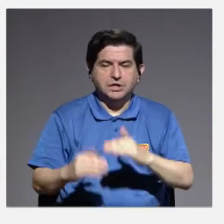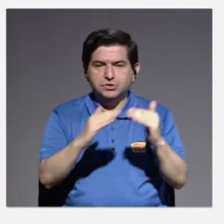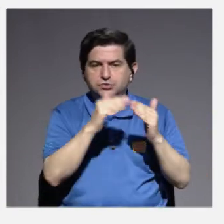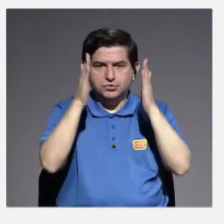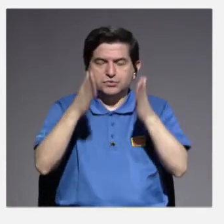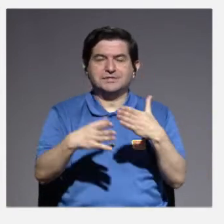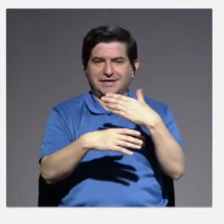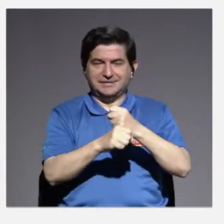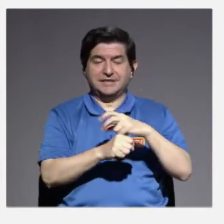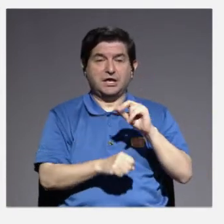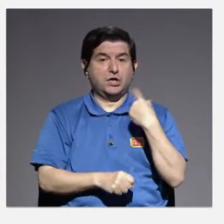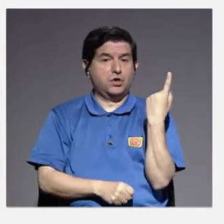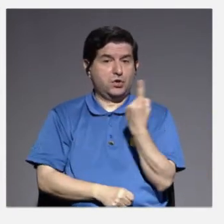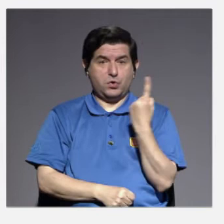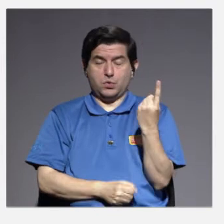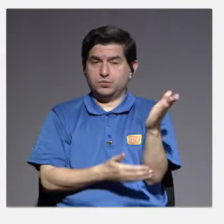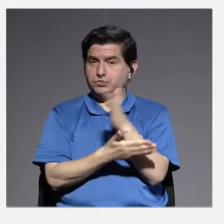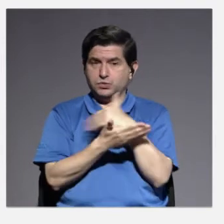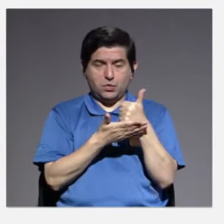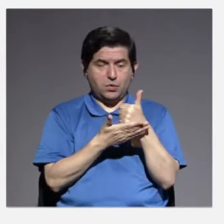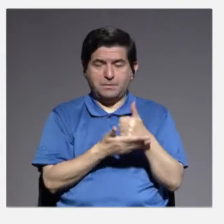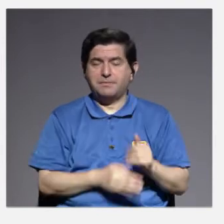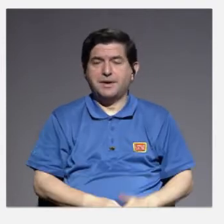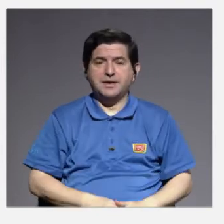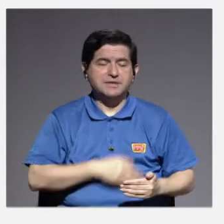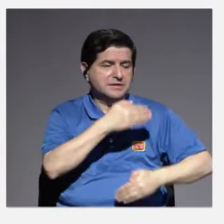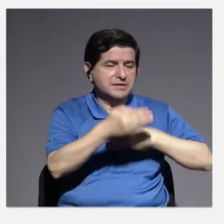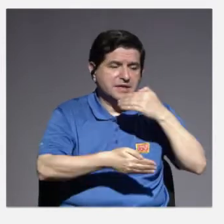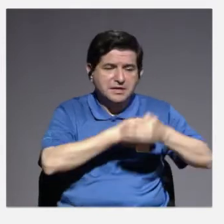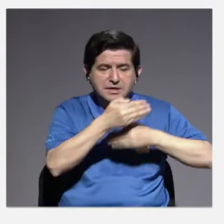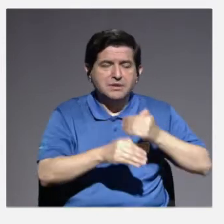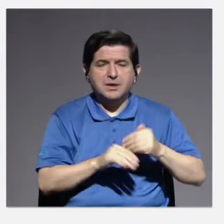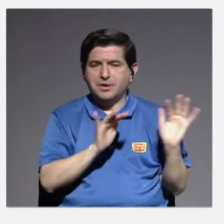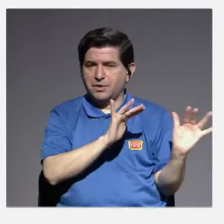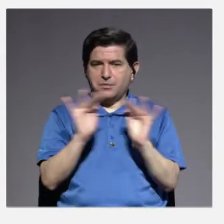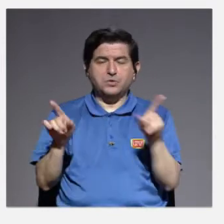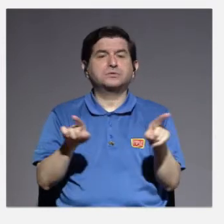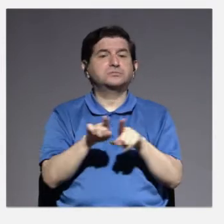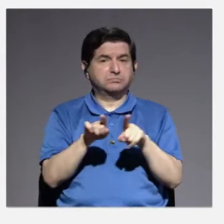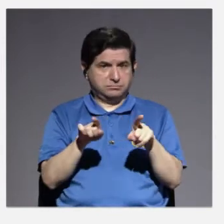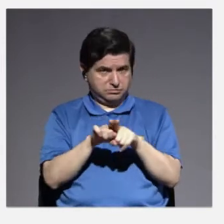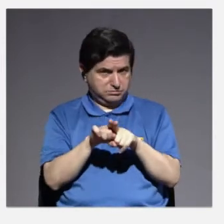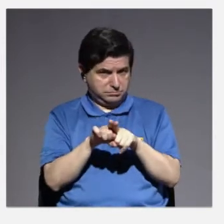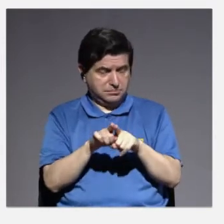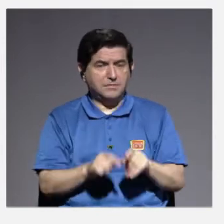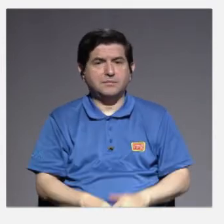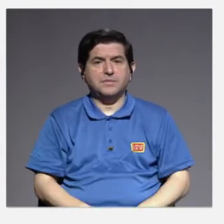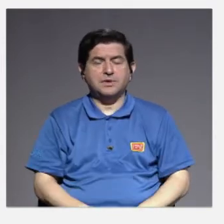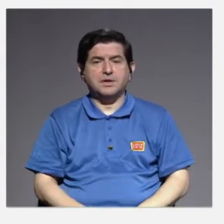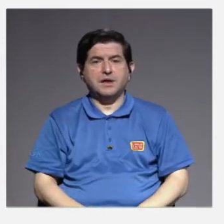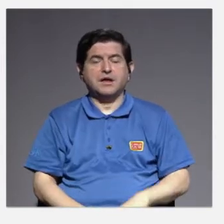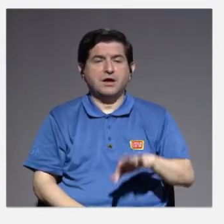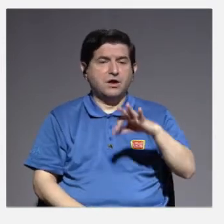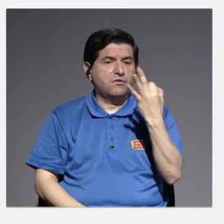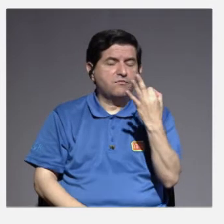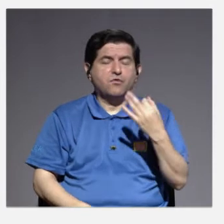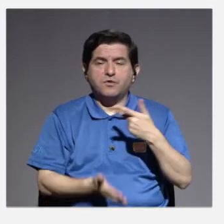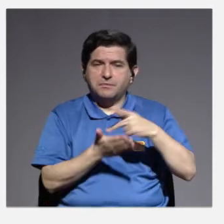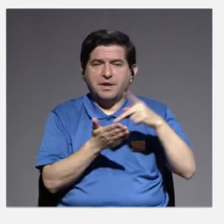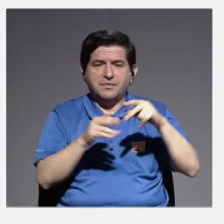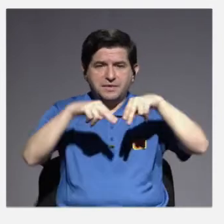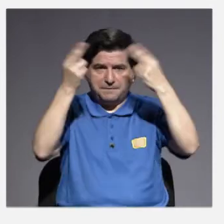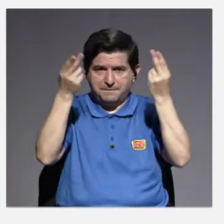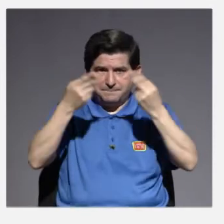Entonces aquí no solamente entra la parte de los trámites digitales, sino también, por ejemplo, los canales digitales de pago,